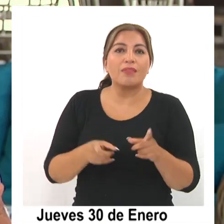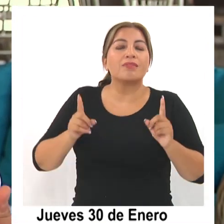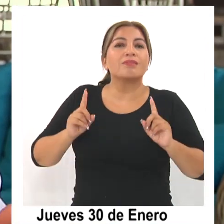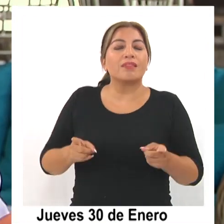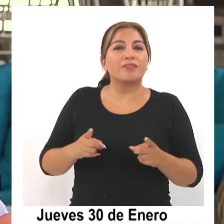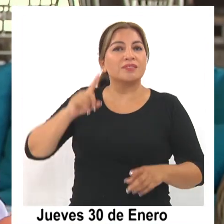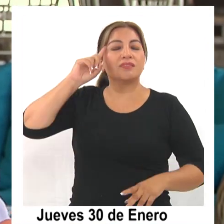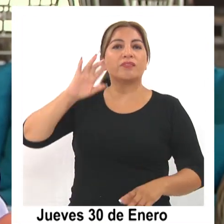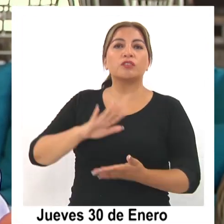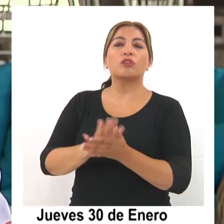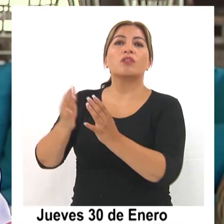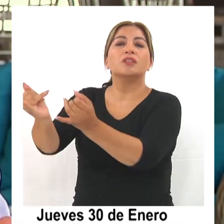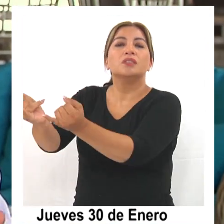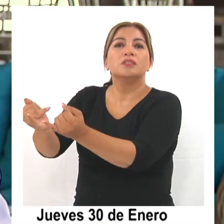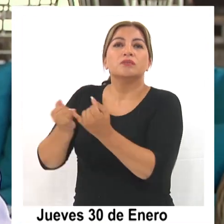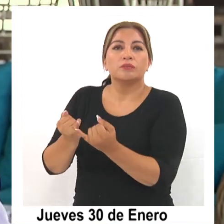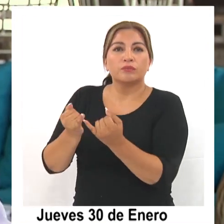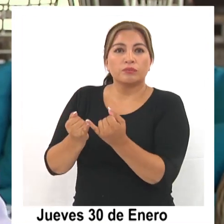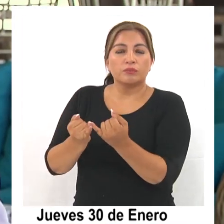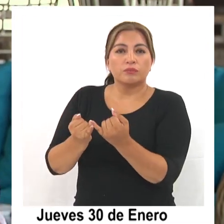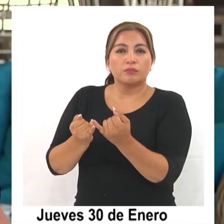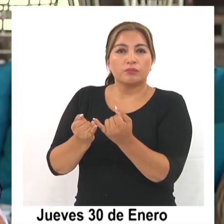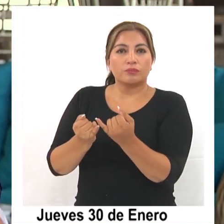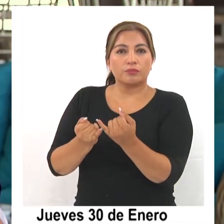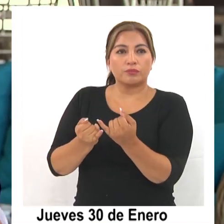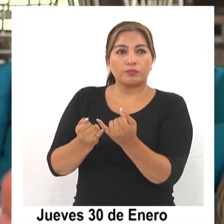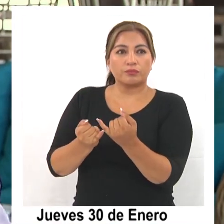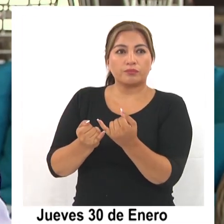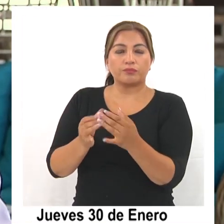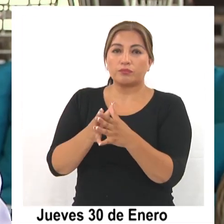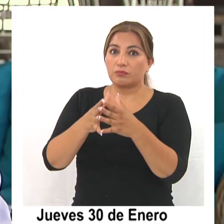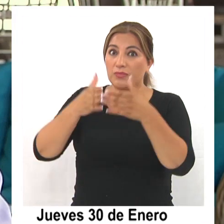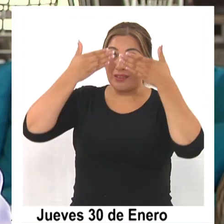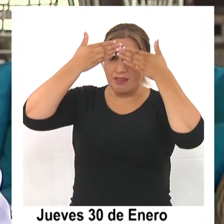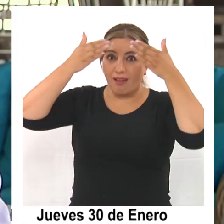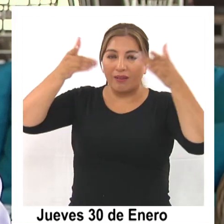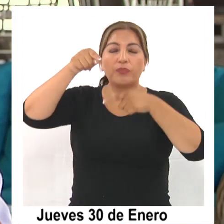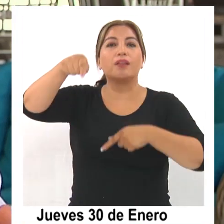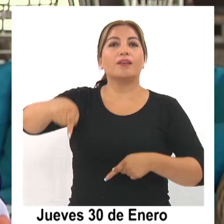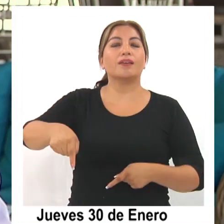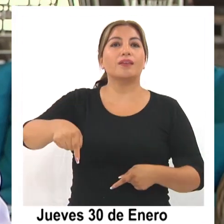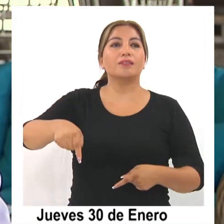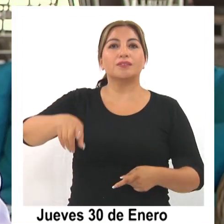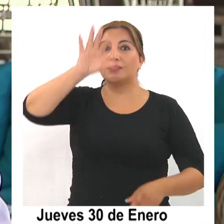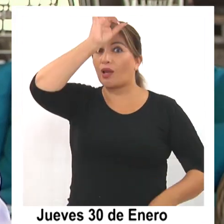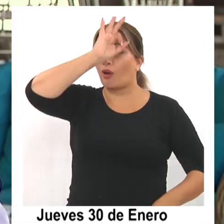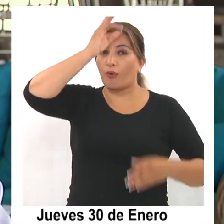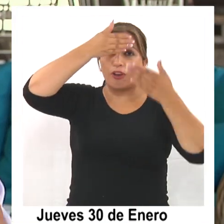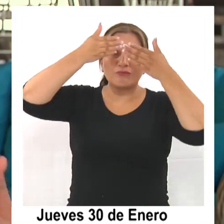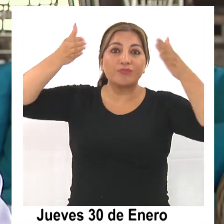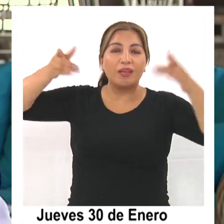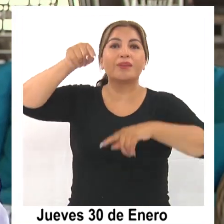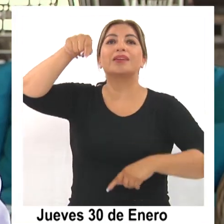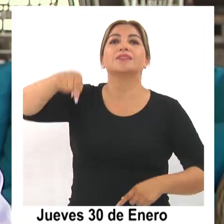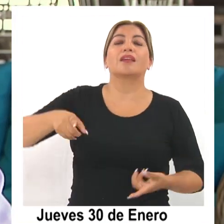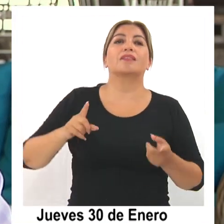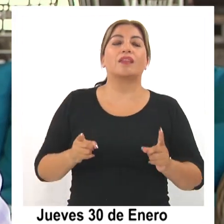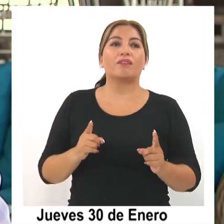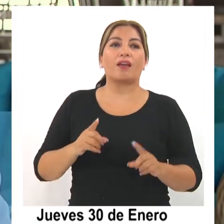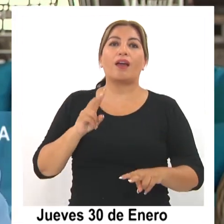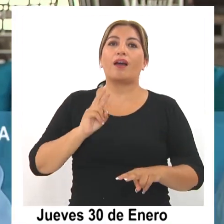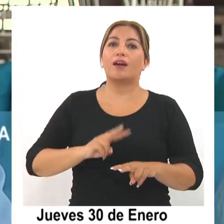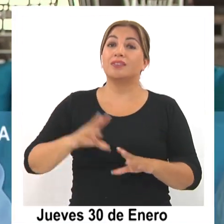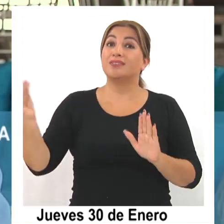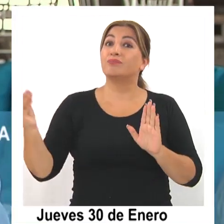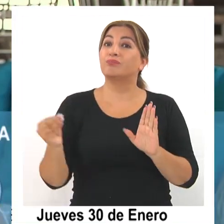debe recoger debe tener una mirada amplia y nacional y dentro de esa mirada amplia por supuesto que deben estar